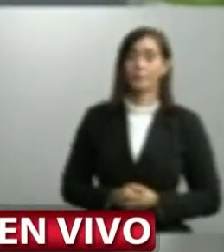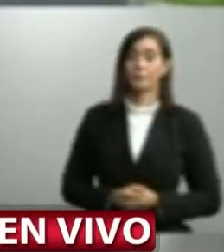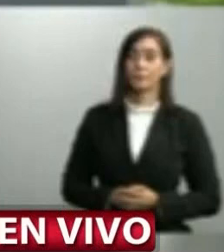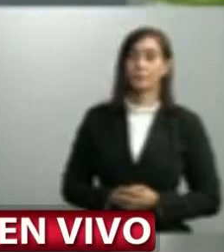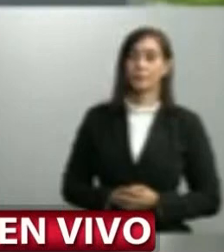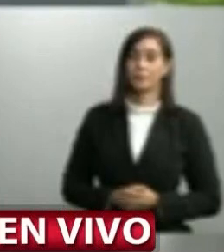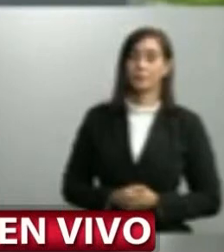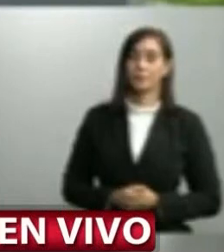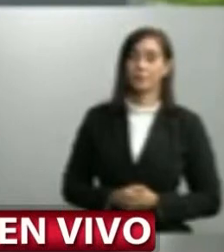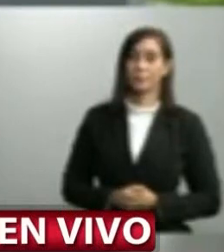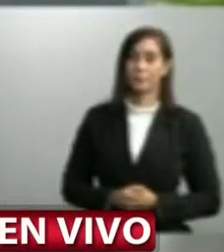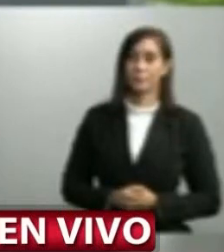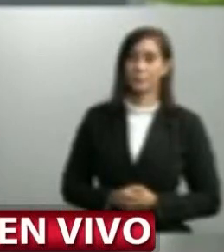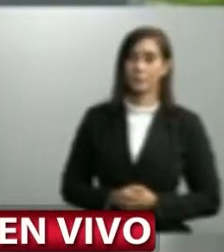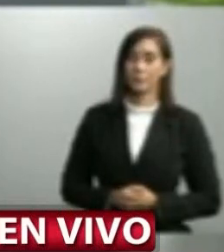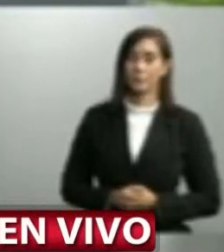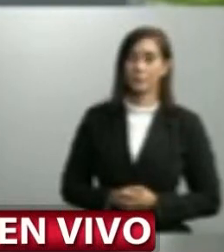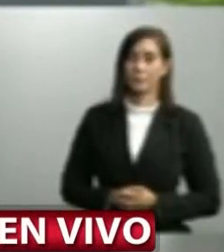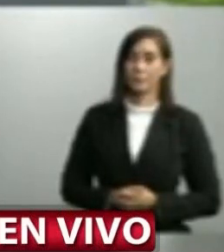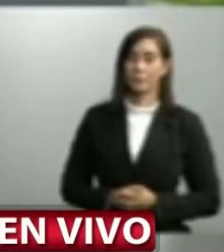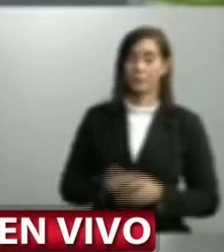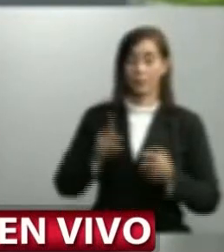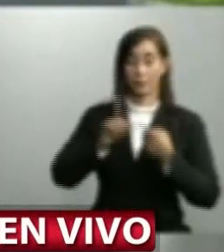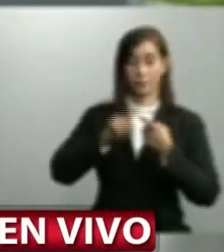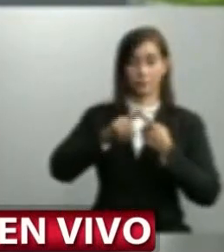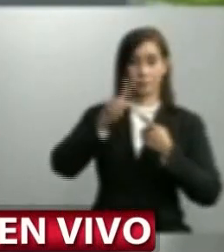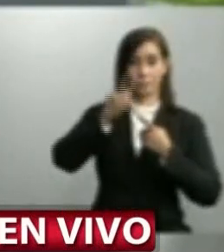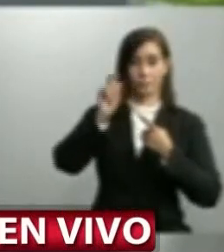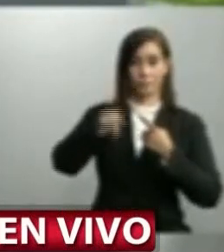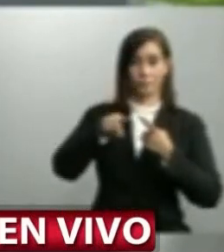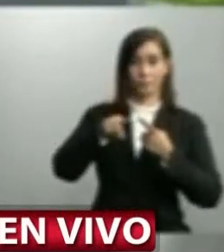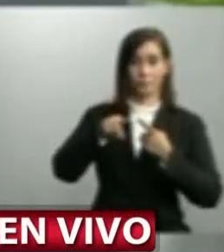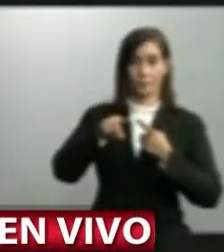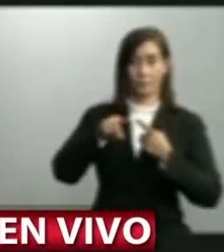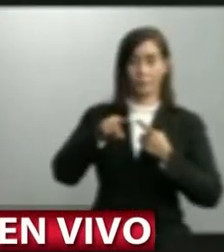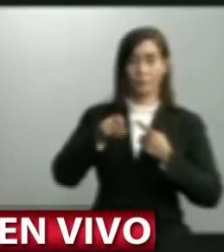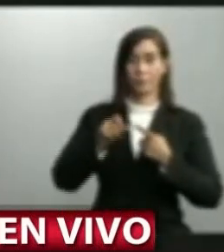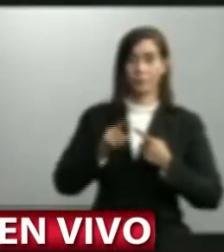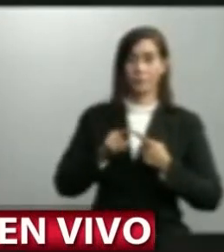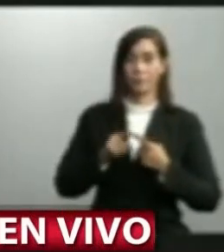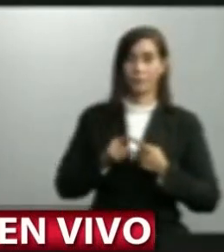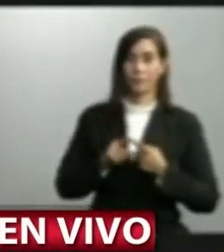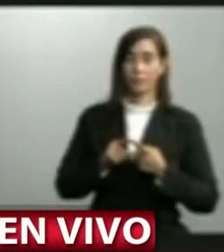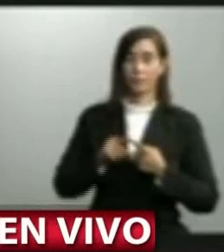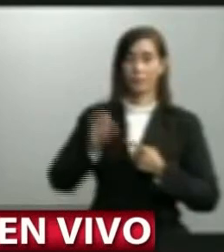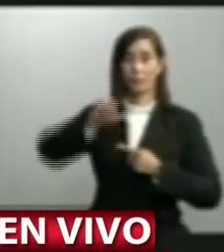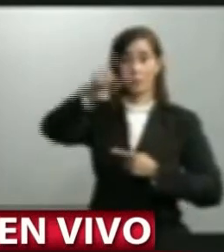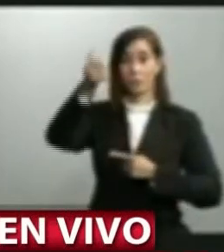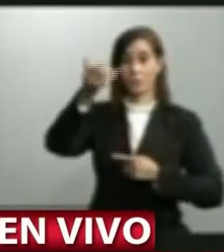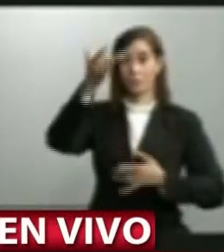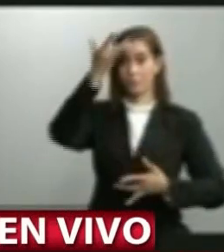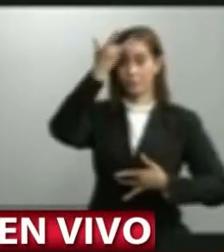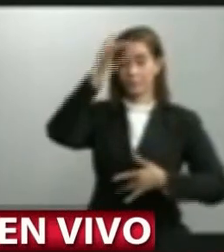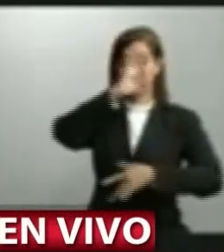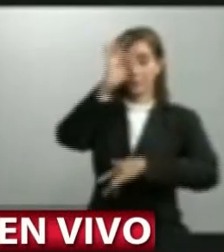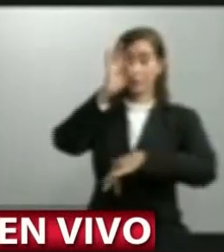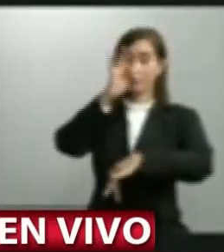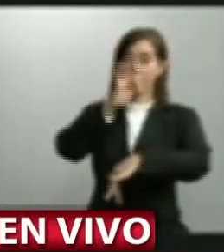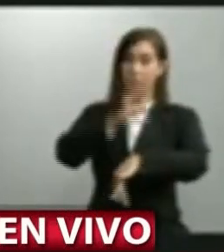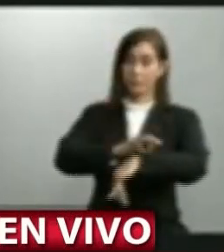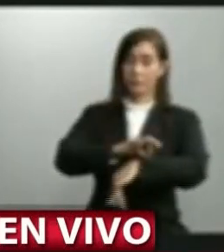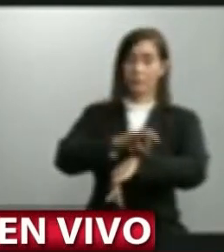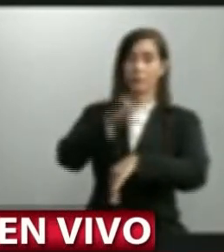de mi pregunta que iba a... La segunda parte de mi pregunta, que iba relacionada al tema del dengue y la malaria.